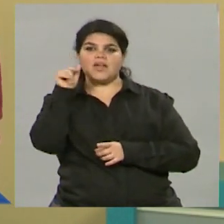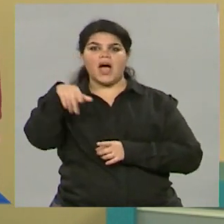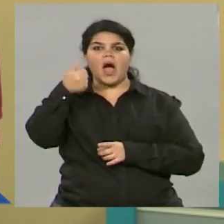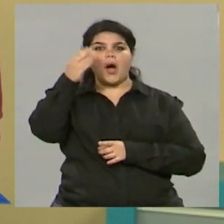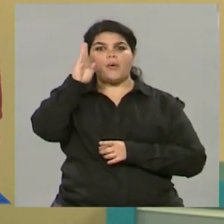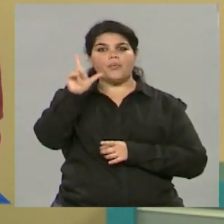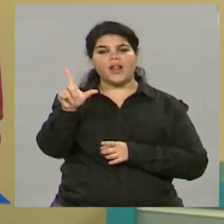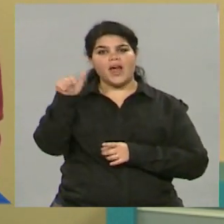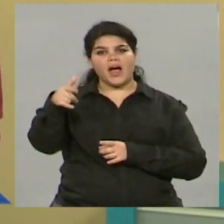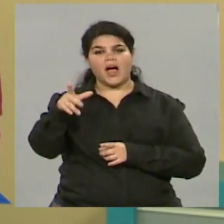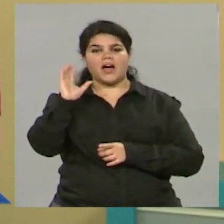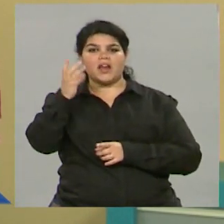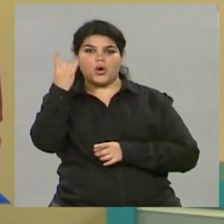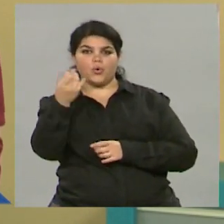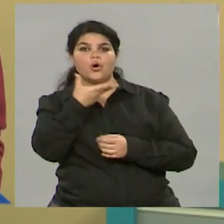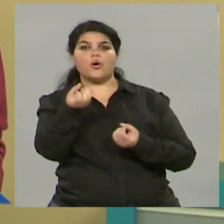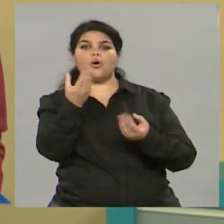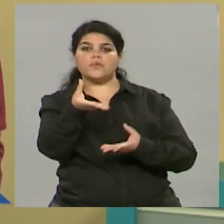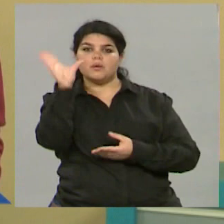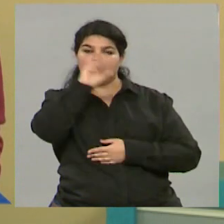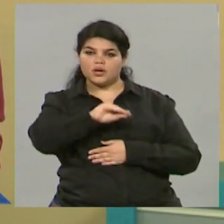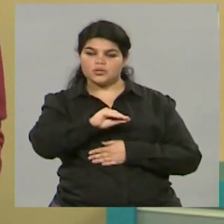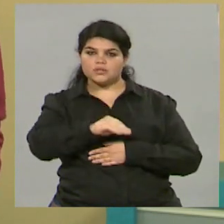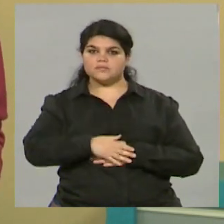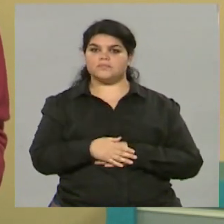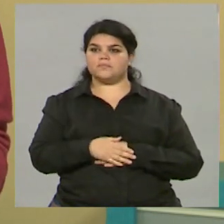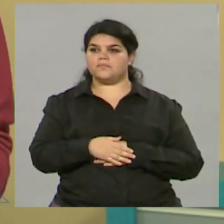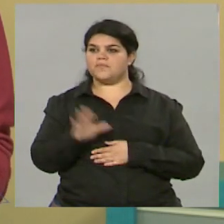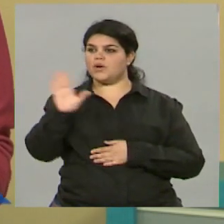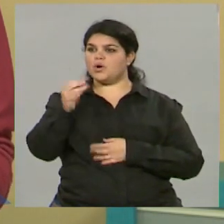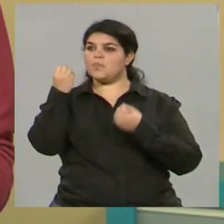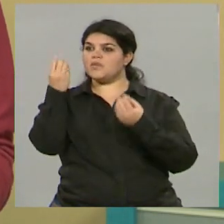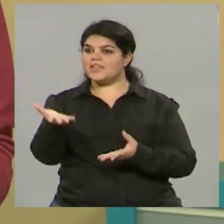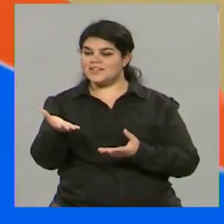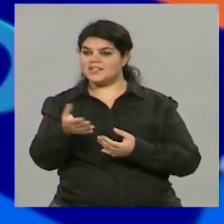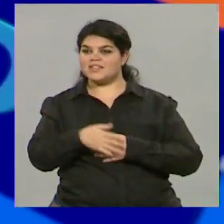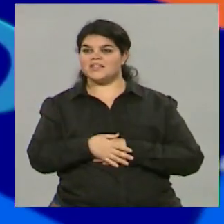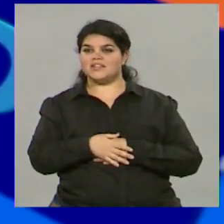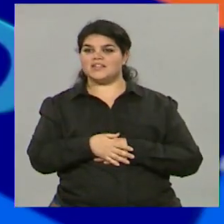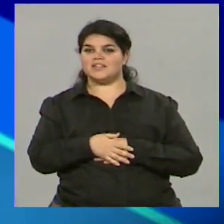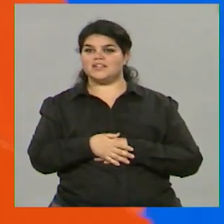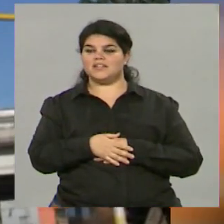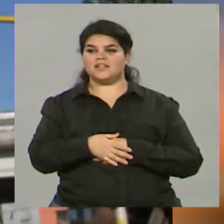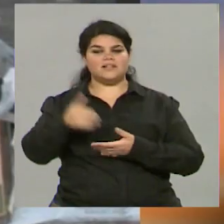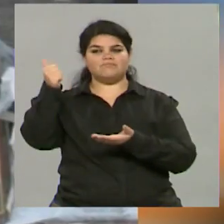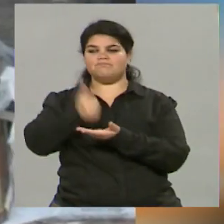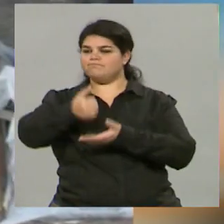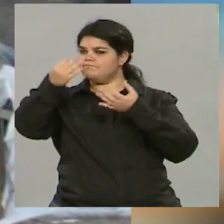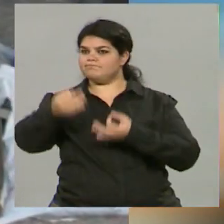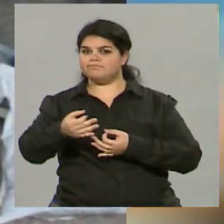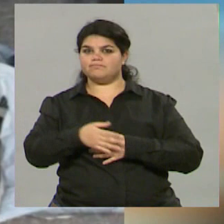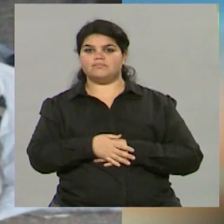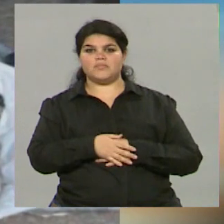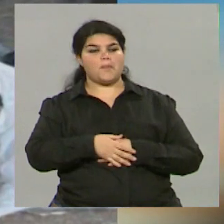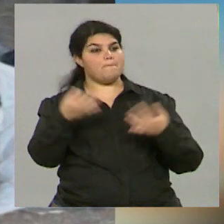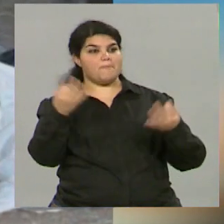lo tenemos aquí en Señalú. ¿Cómo estás, Abel? Muy buenas noches. ¿Cómo te va, Virginia? ¿Qué decís? Aquí estamos. Todo bien. En la casa.